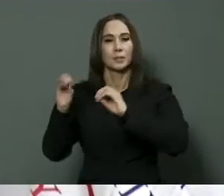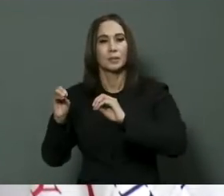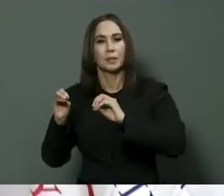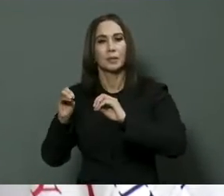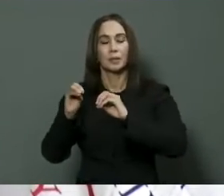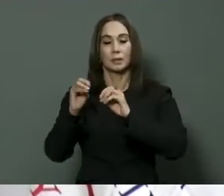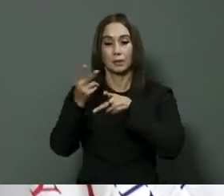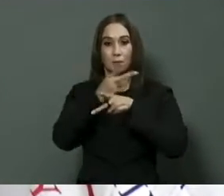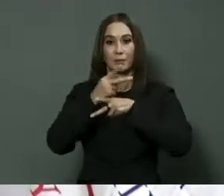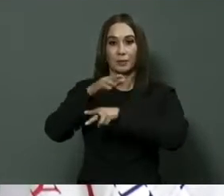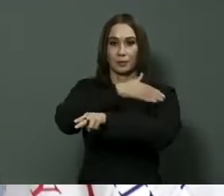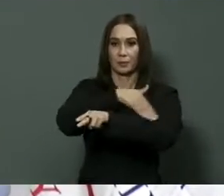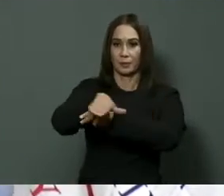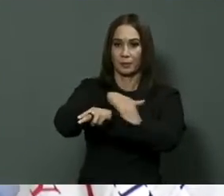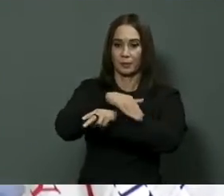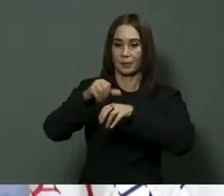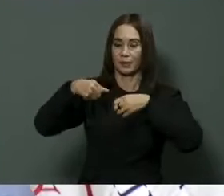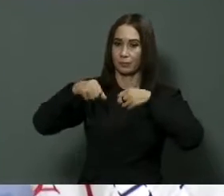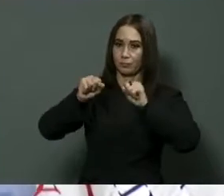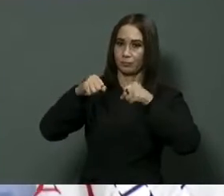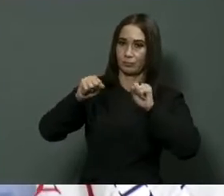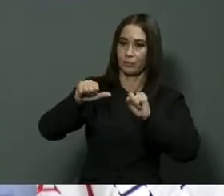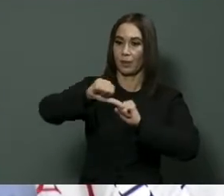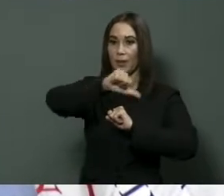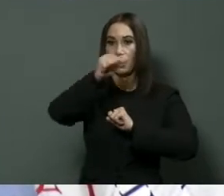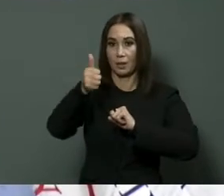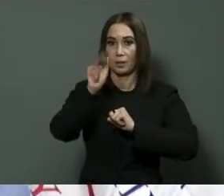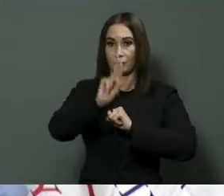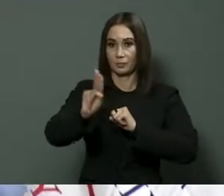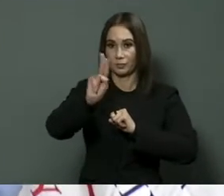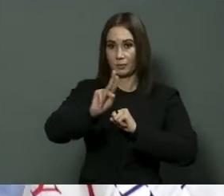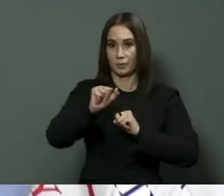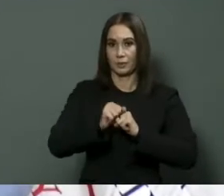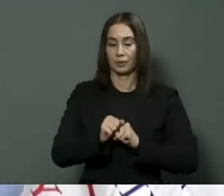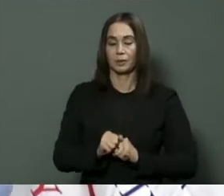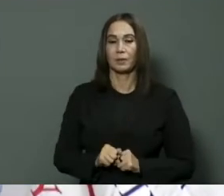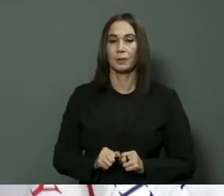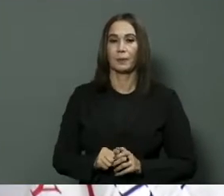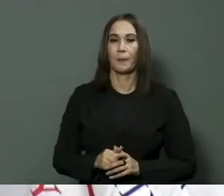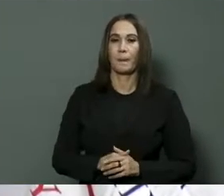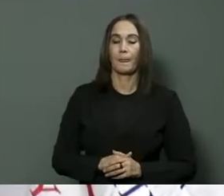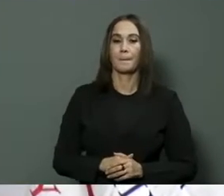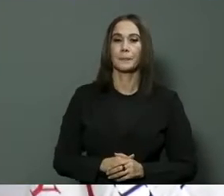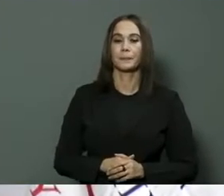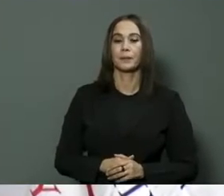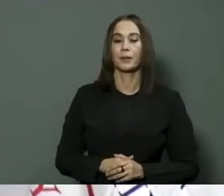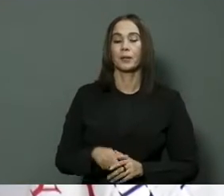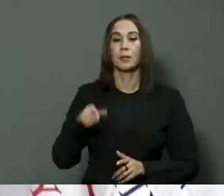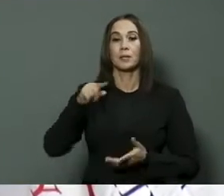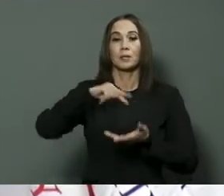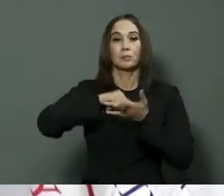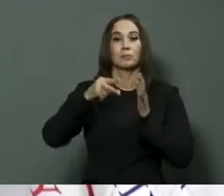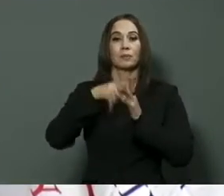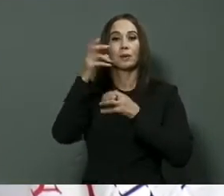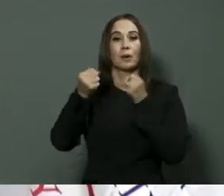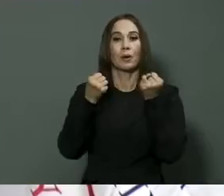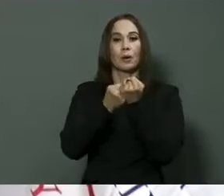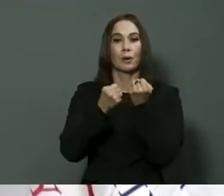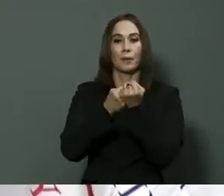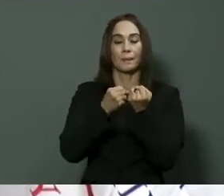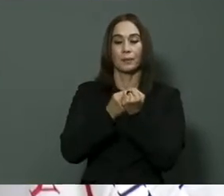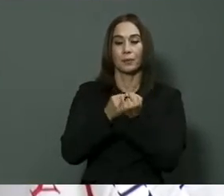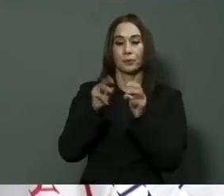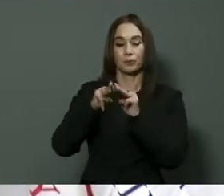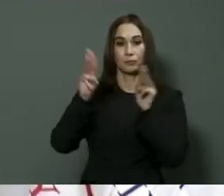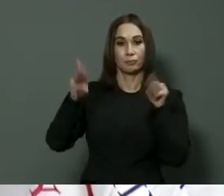seguridad vial a los motoconchistas y a otros usuarios. Para un apoyo local, Interior y